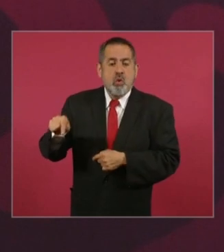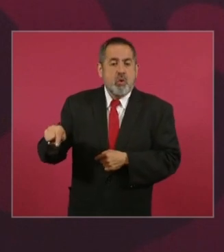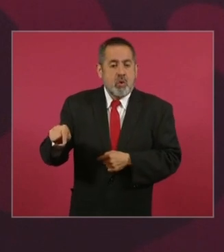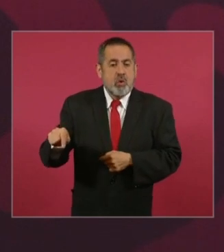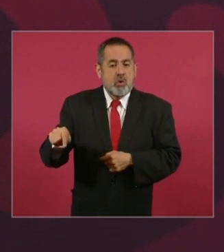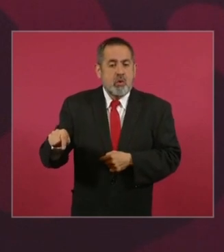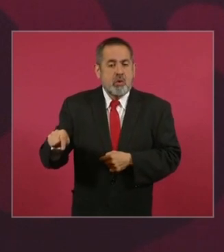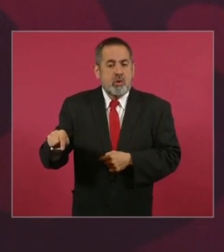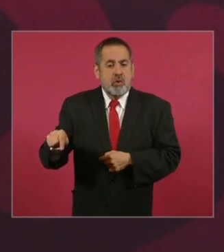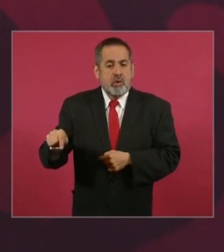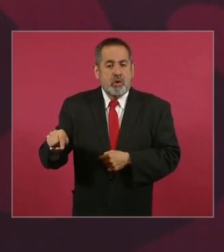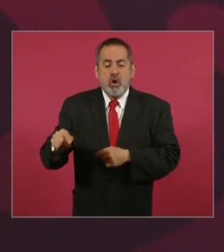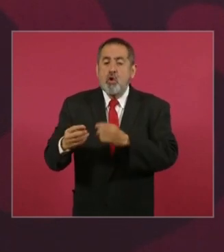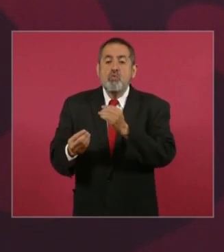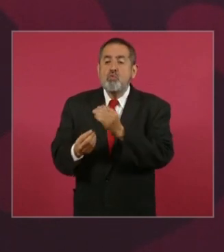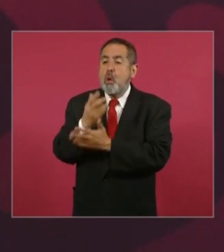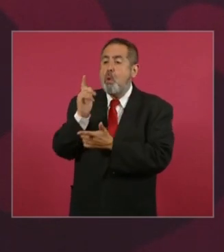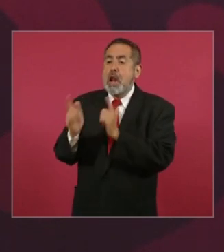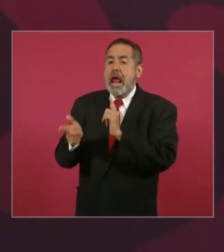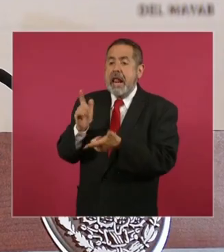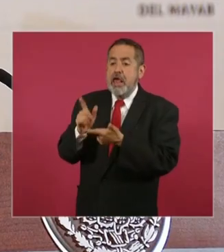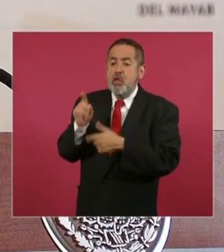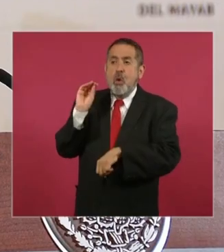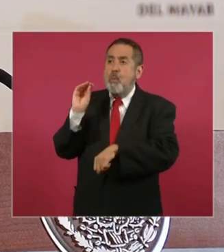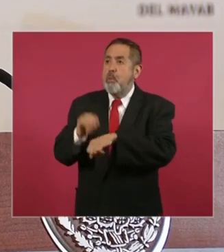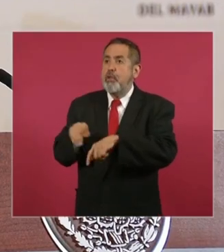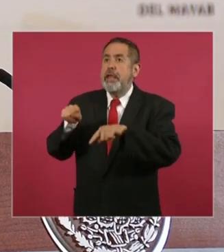en Nuevo Laredo.